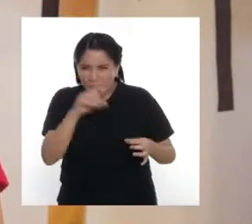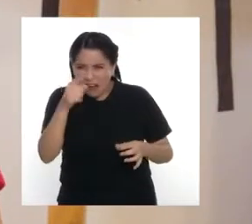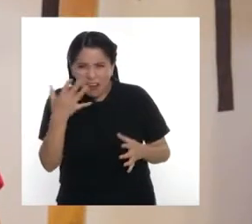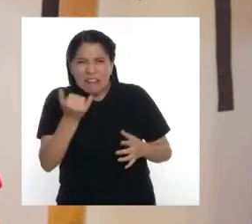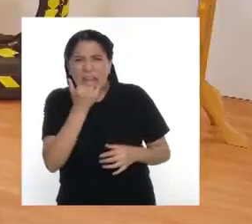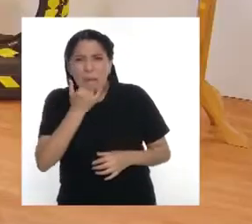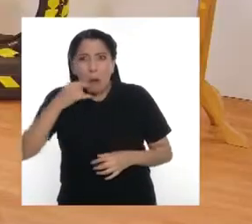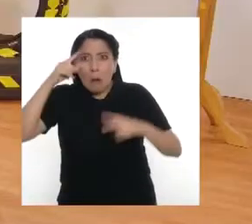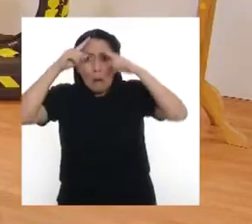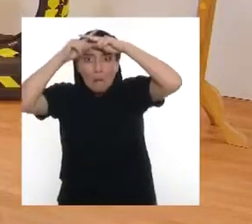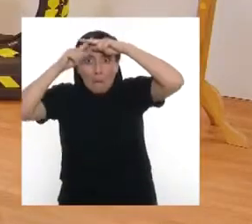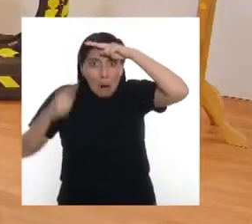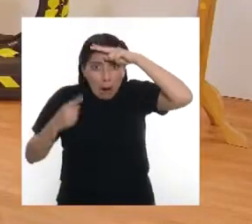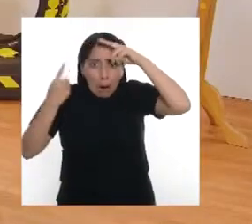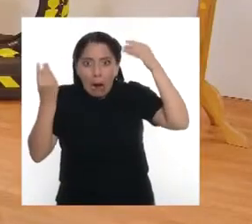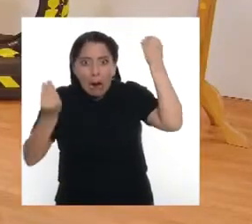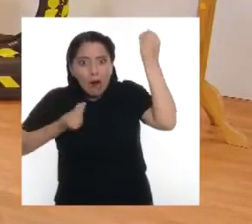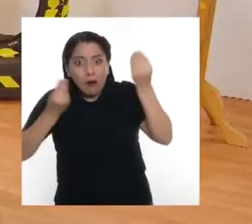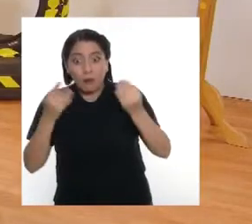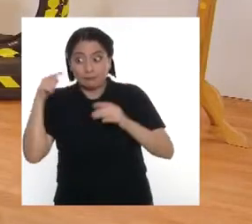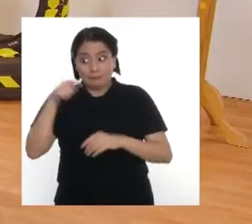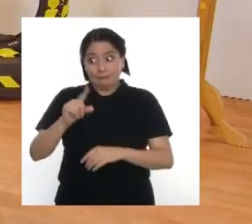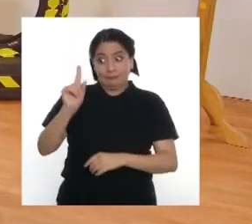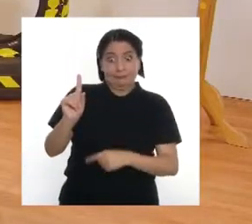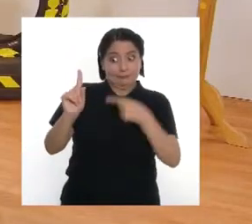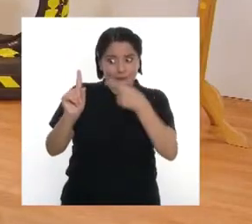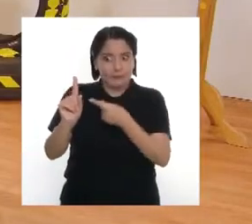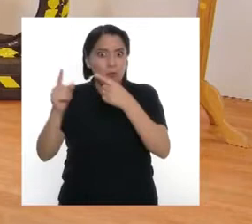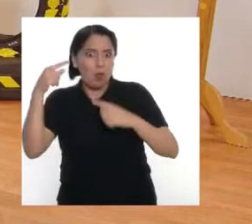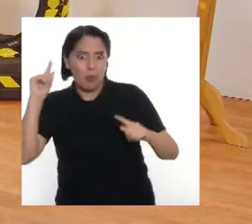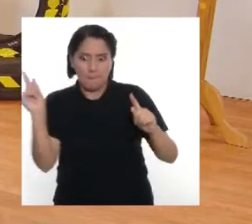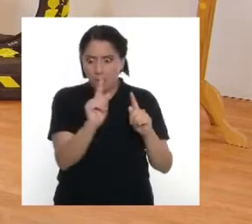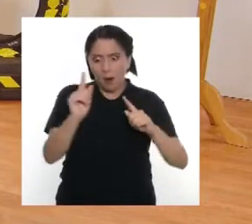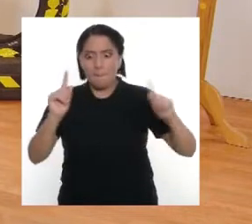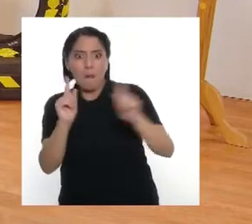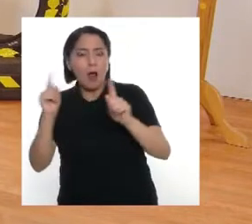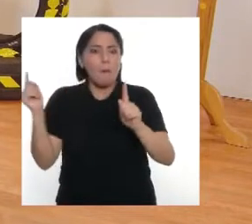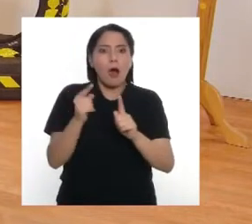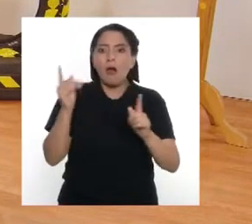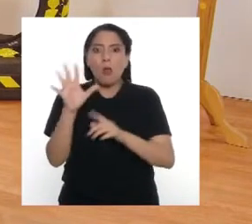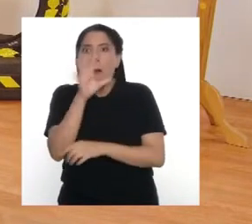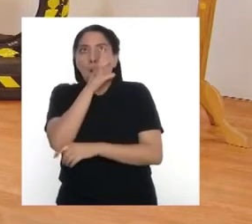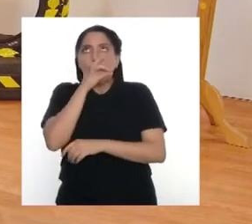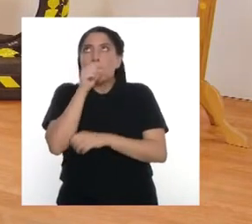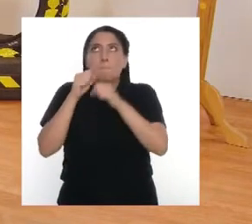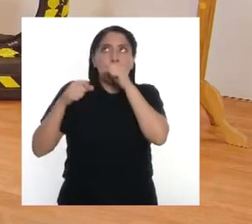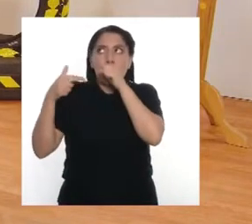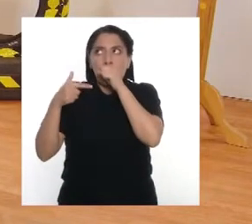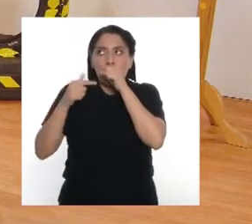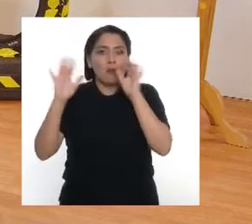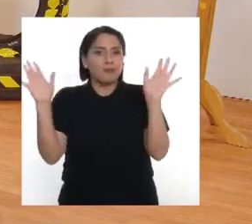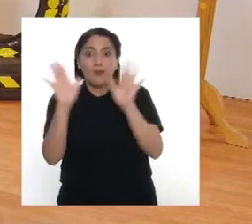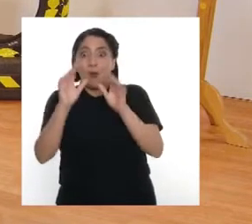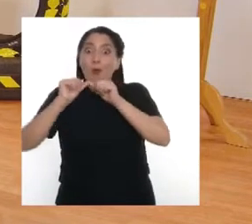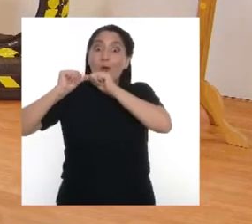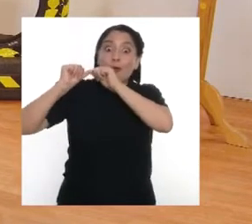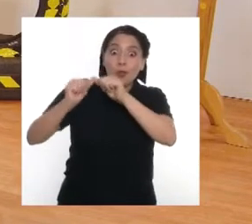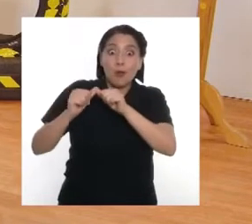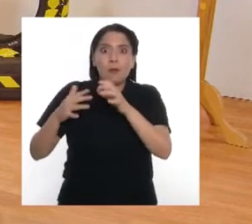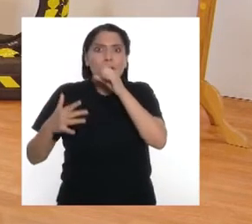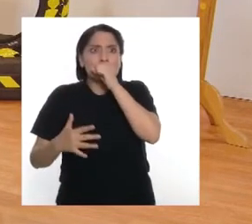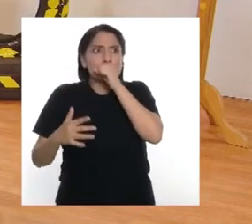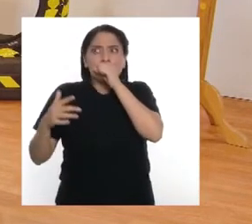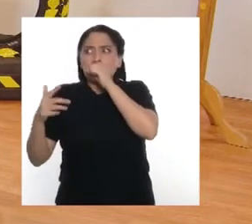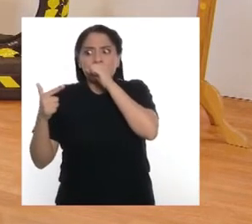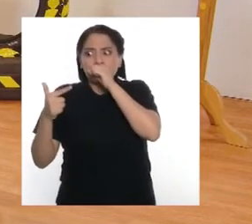ideas? Quienes participan en las batallas tienen que seguir rimando y no quedarse callados, para así seguir en juego, porque quien se